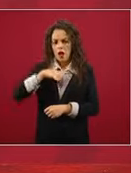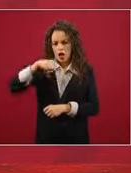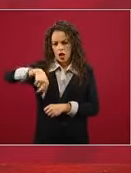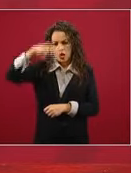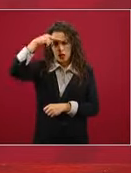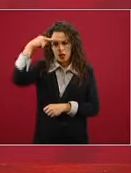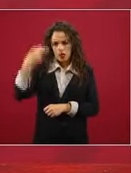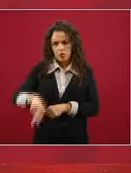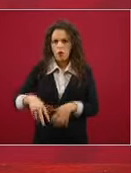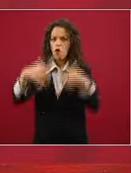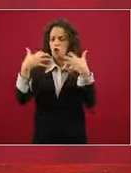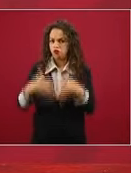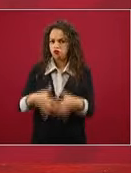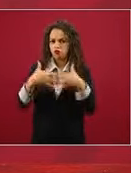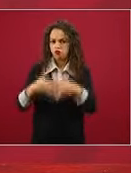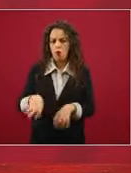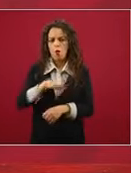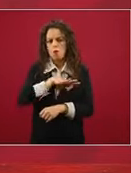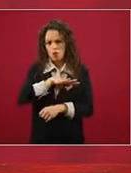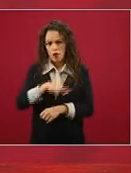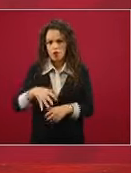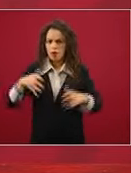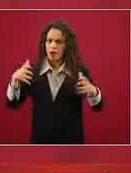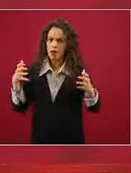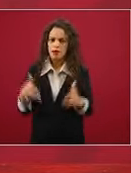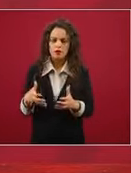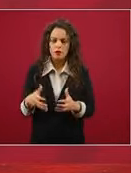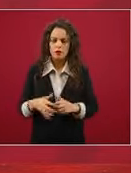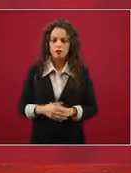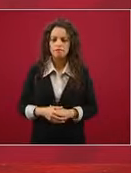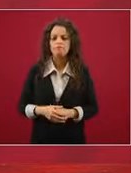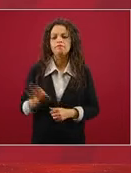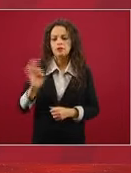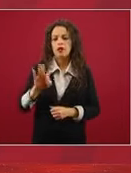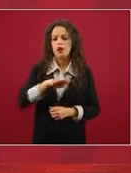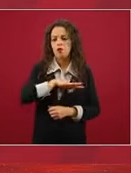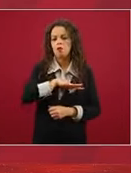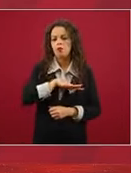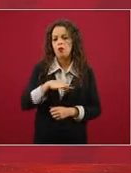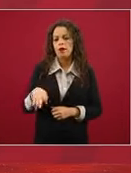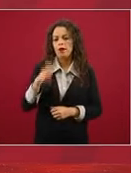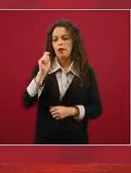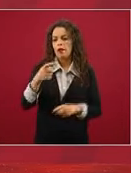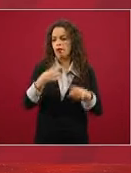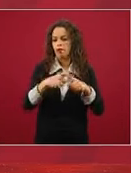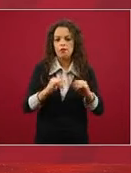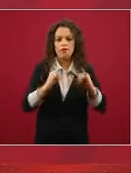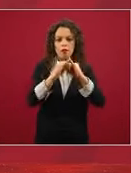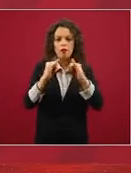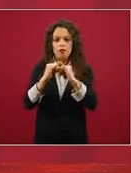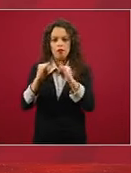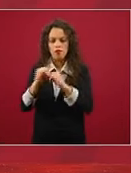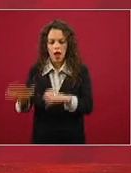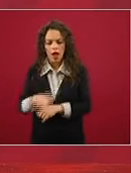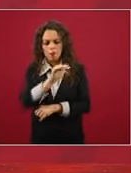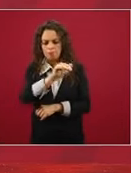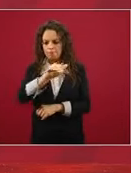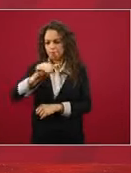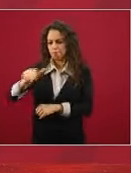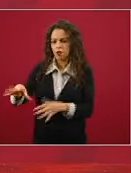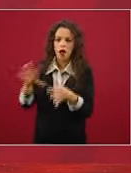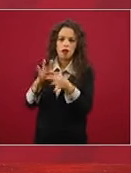que producen en México o comercializan en México y pueden tener acercamientos con las distintas instituciones públicas.